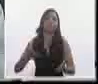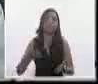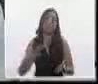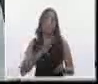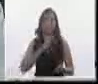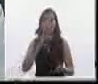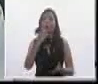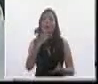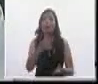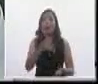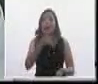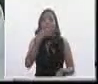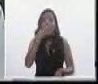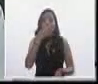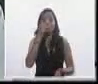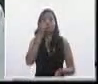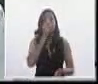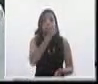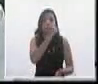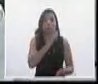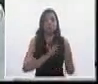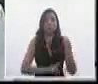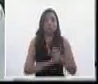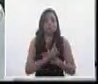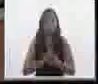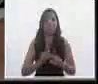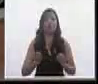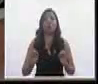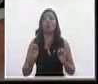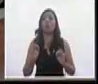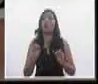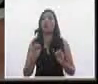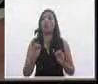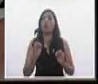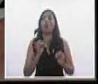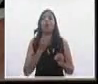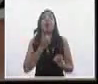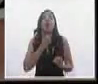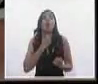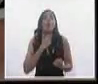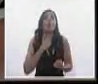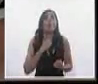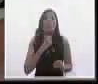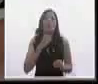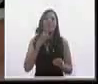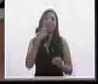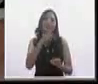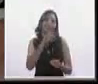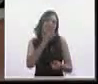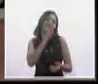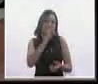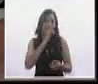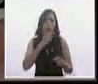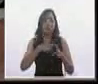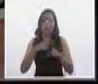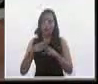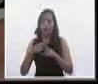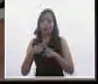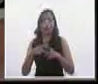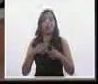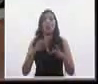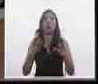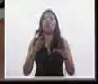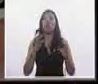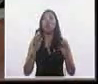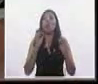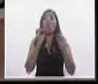pastilla se pueden quedar ciegos o por ejemplo el alcohol adulterado el adulterado los estilos de vida no por